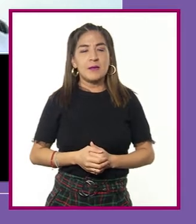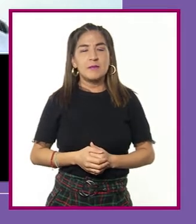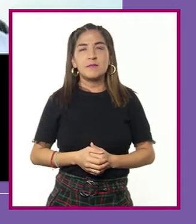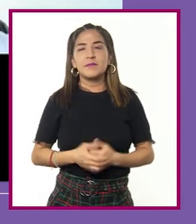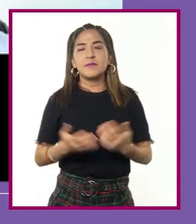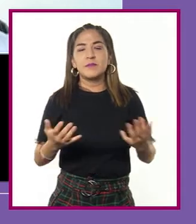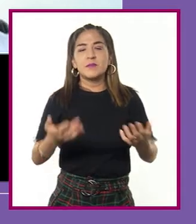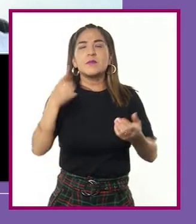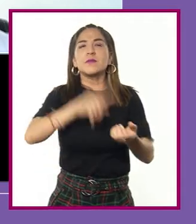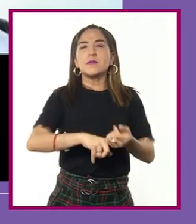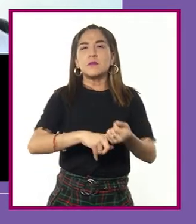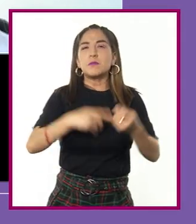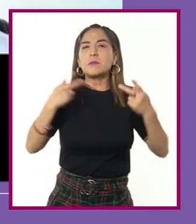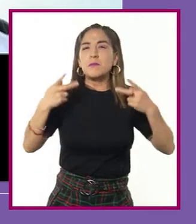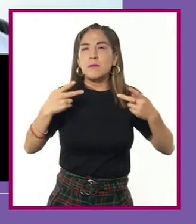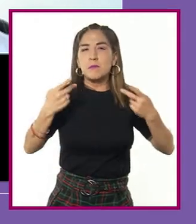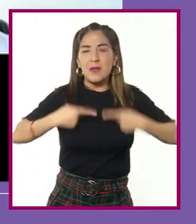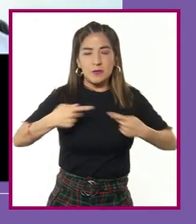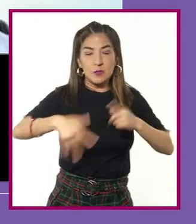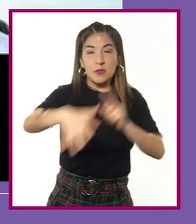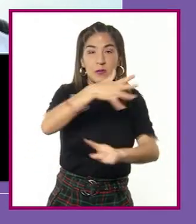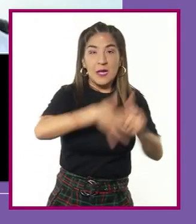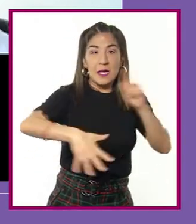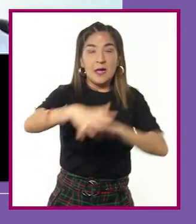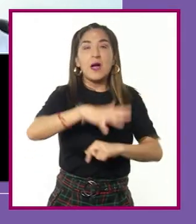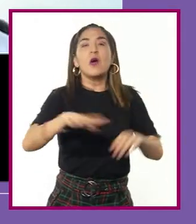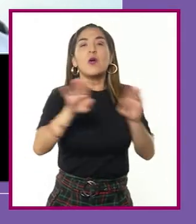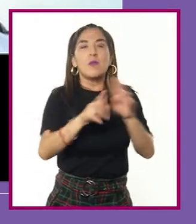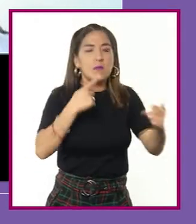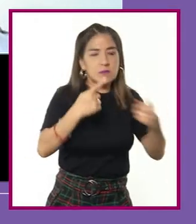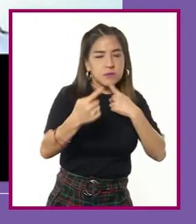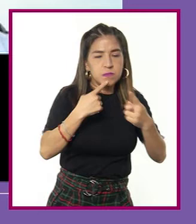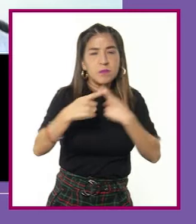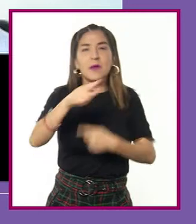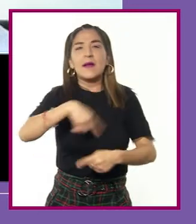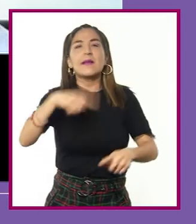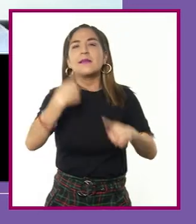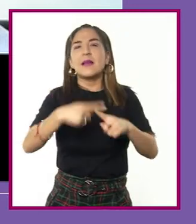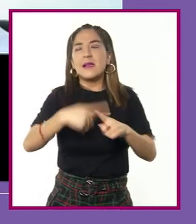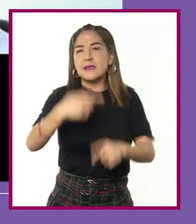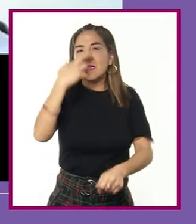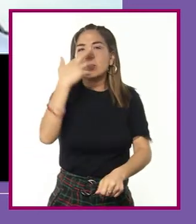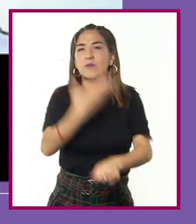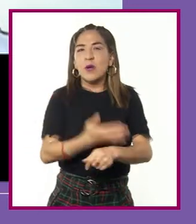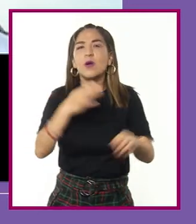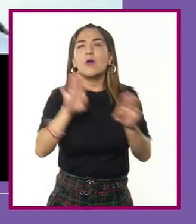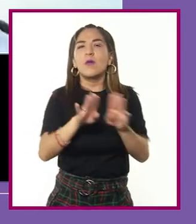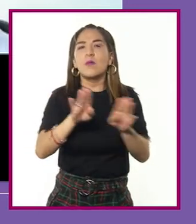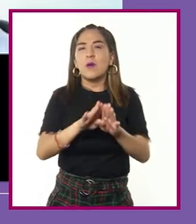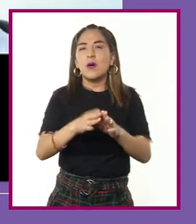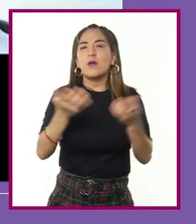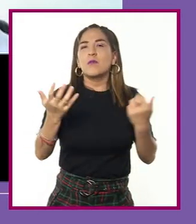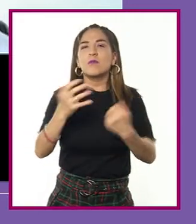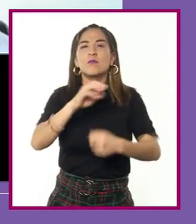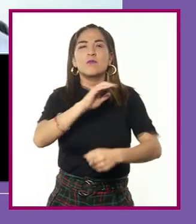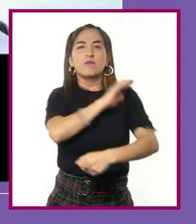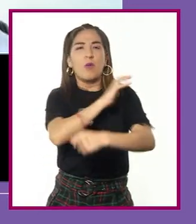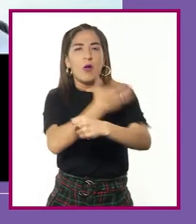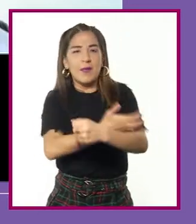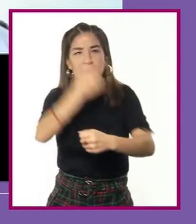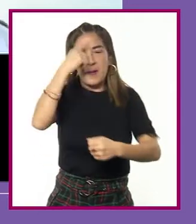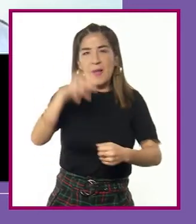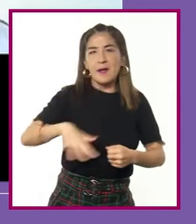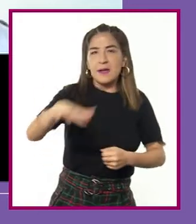una sociedad democrática, ¿quiénes están facultados para ejercer el poder? Es decir, ¿cómo se distribuye el poder